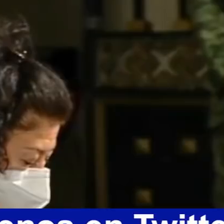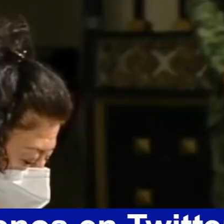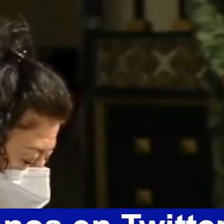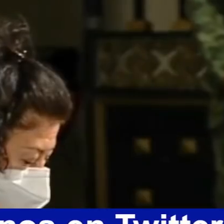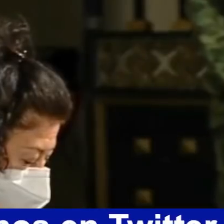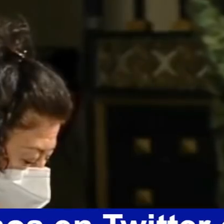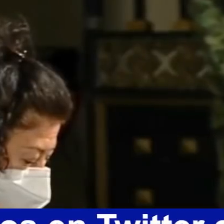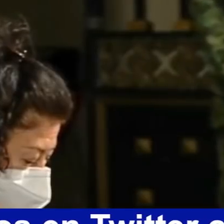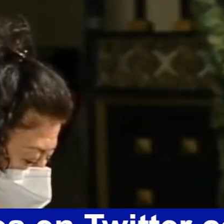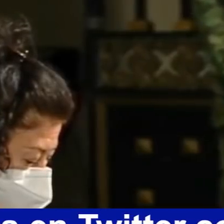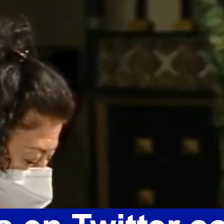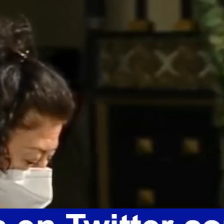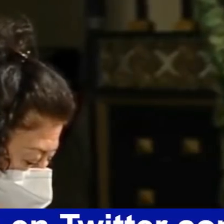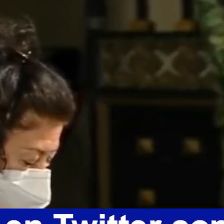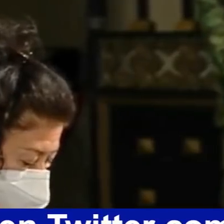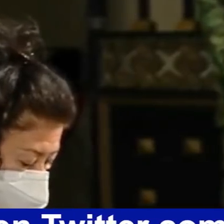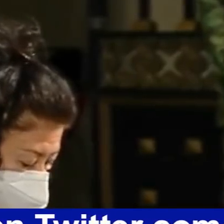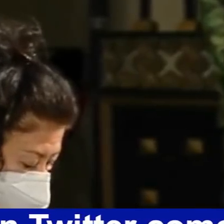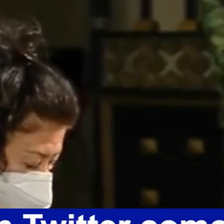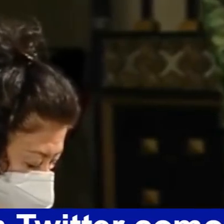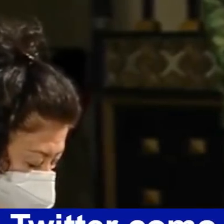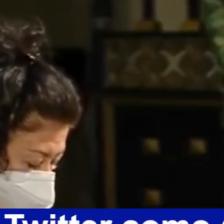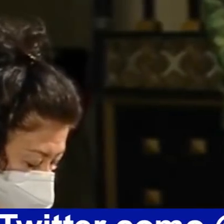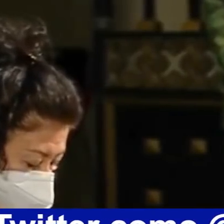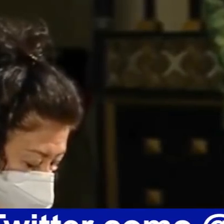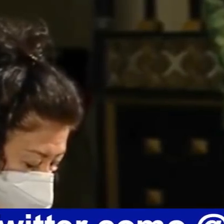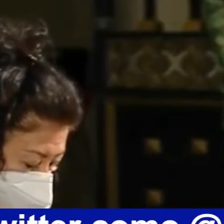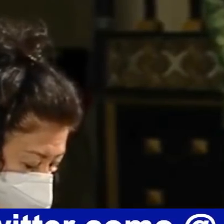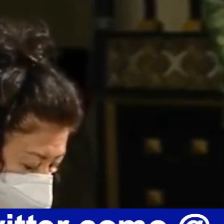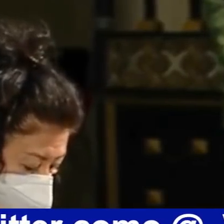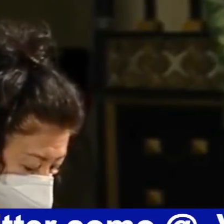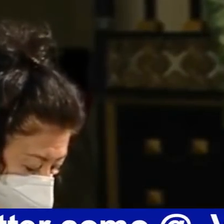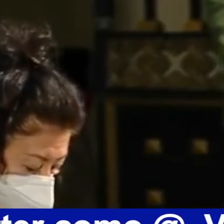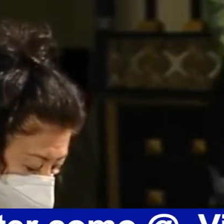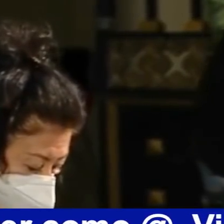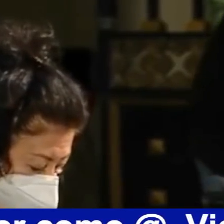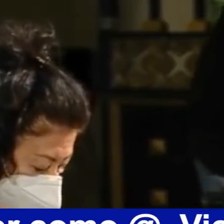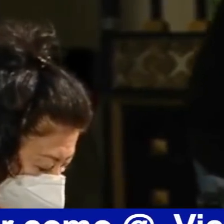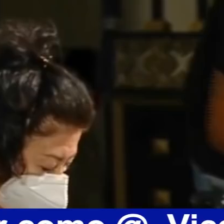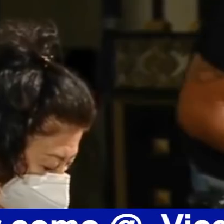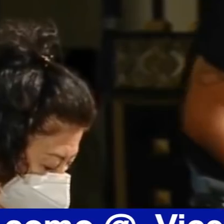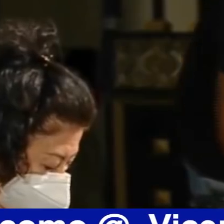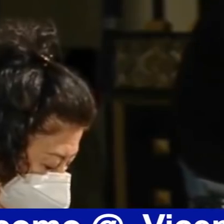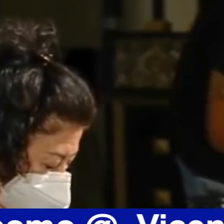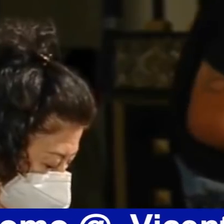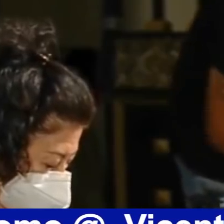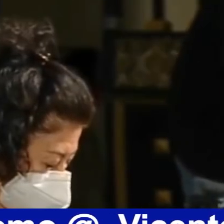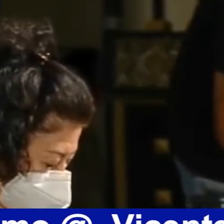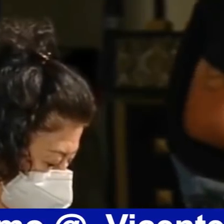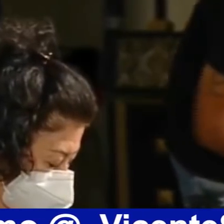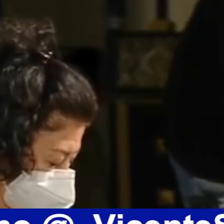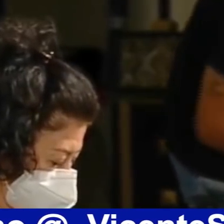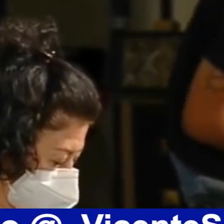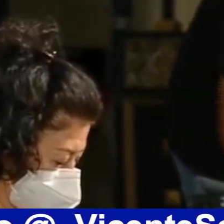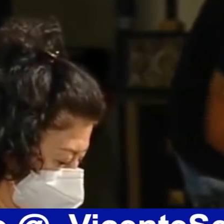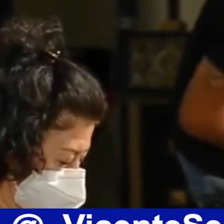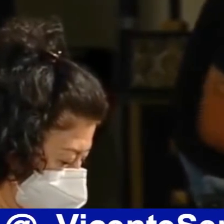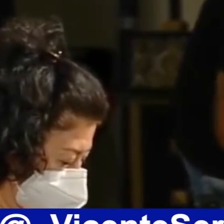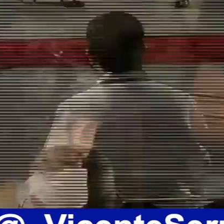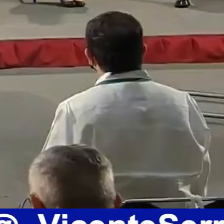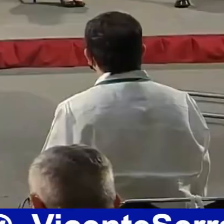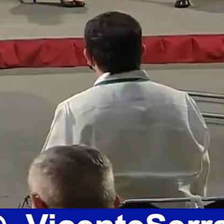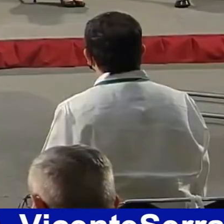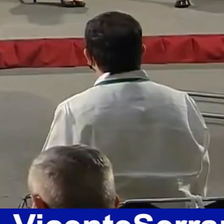tardes sobre las vacunas y esto, y el doctor